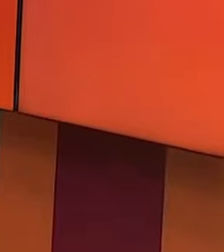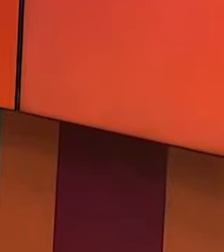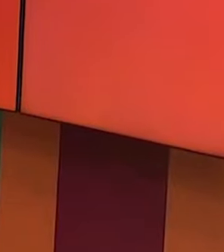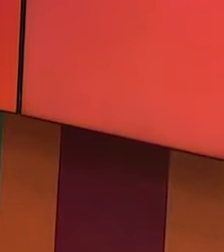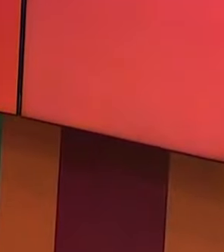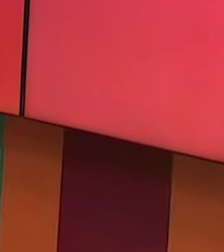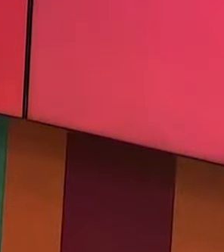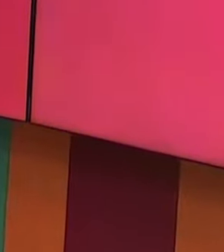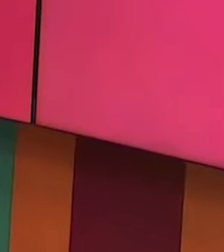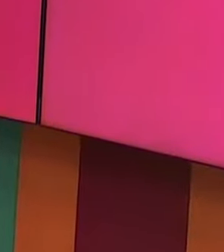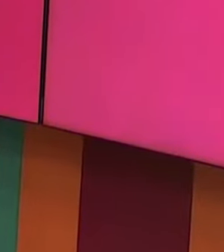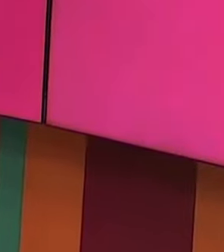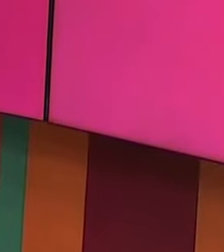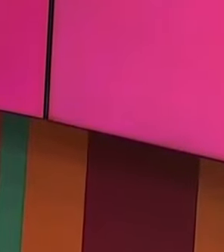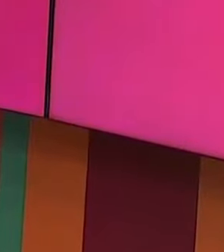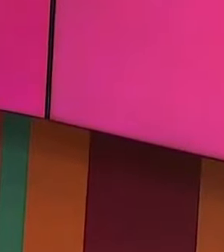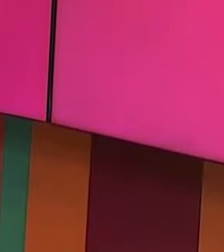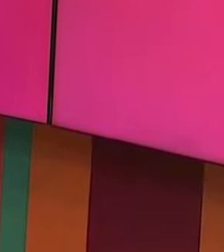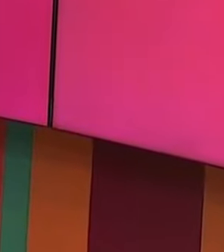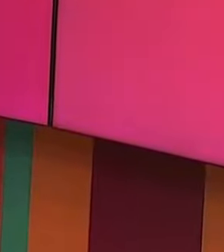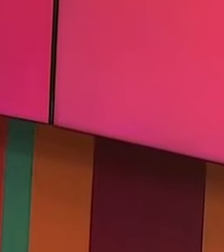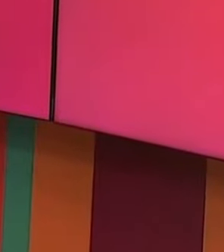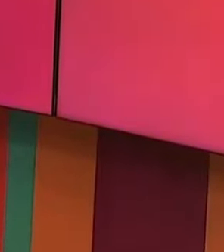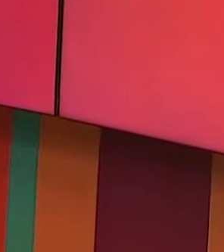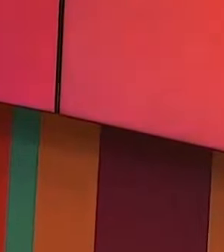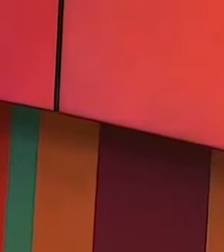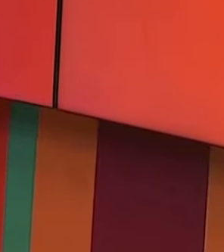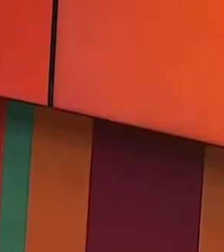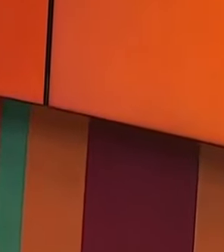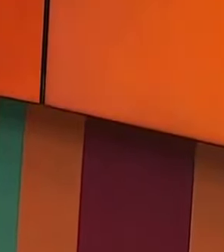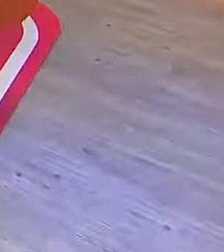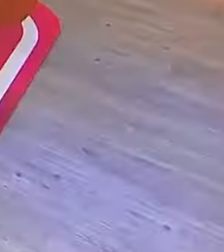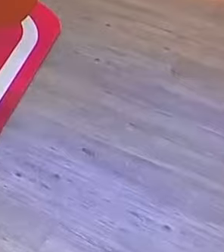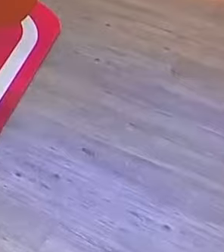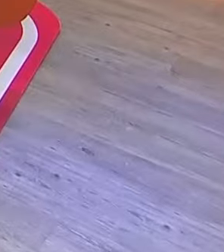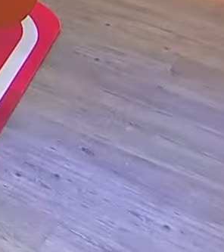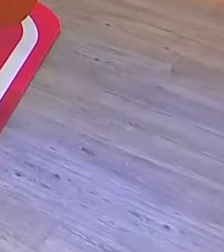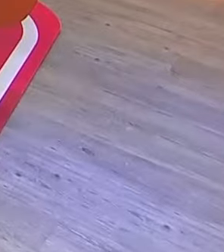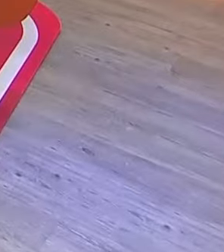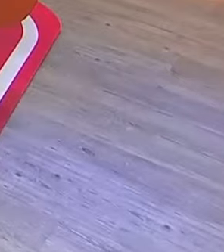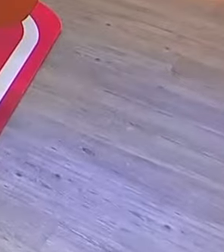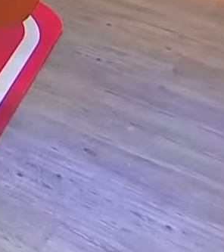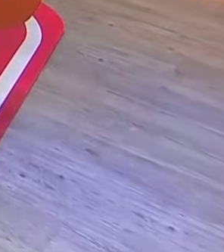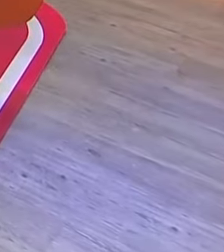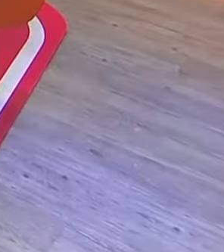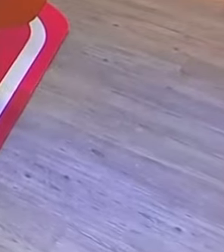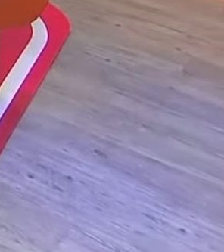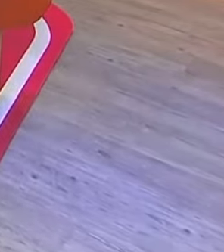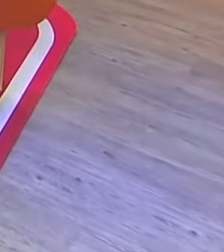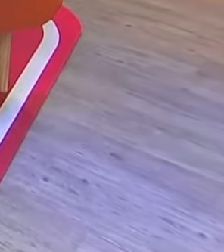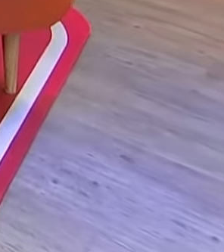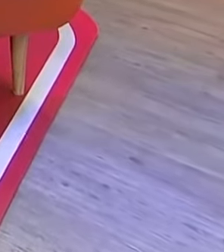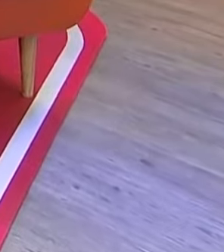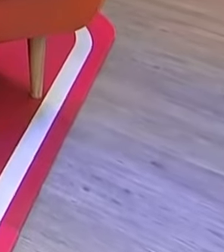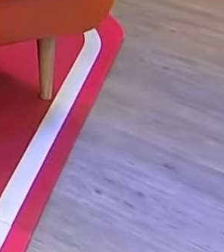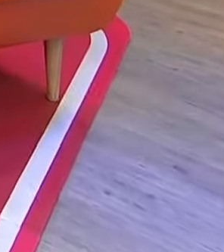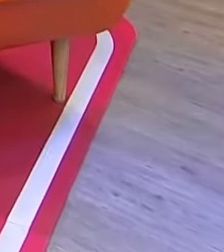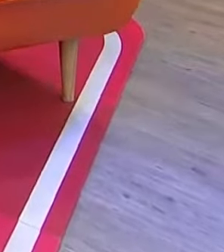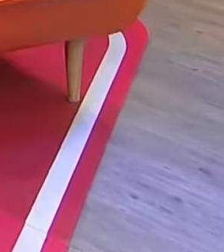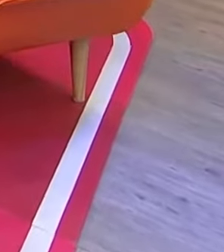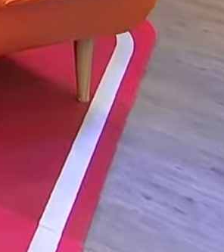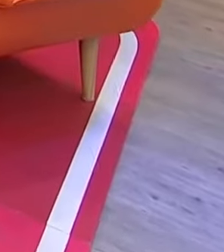consejo hoy en Cuerpo Médico, donde la salud está más conectada que nunca. De eso se trata, doctor, y eso me gusta también, porque a veces nosotros tenemos